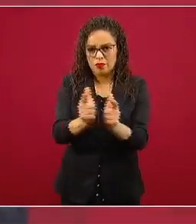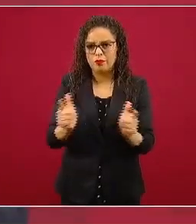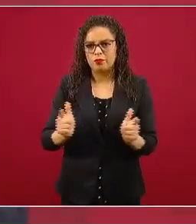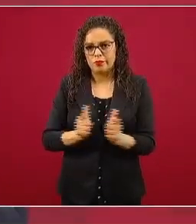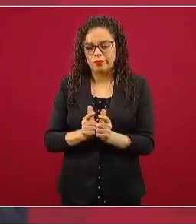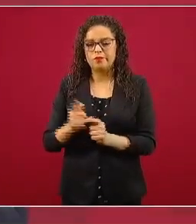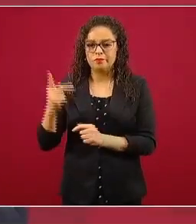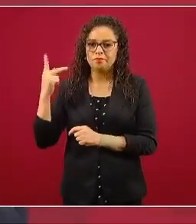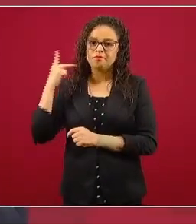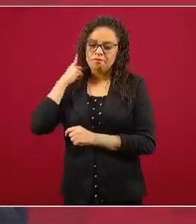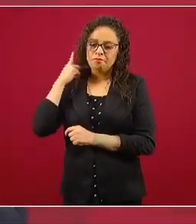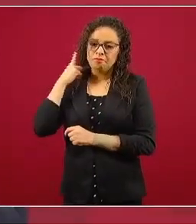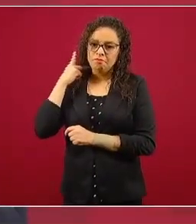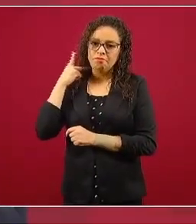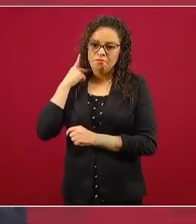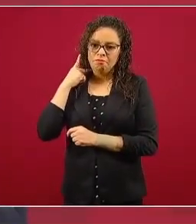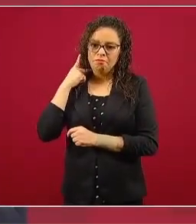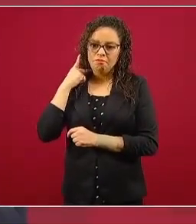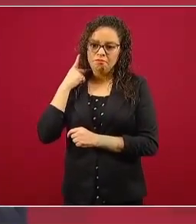opositores